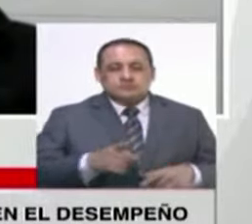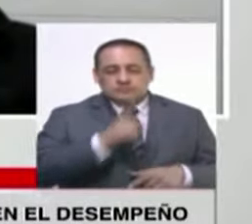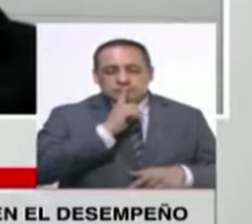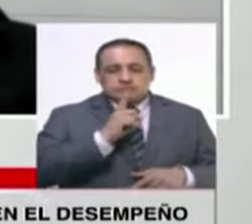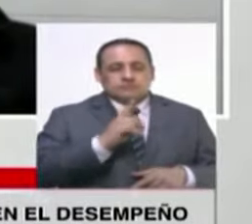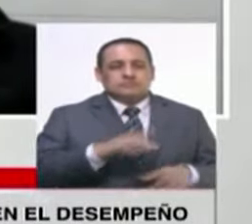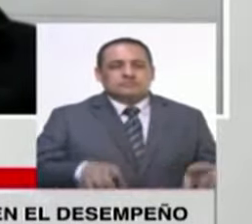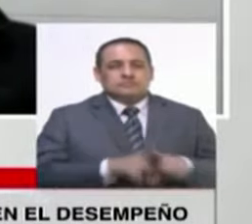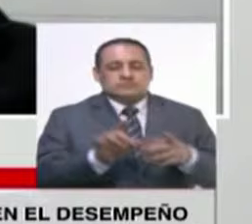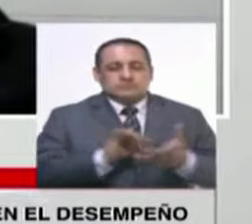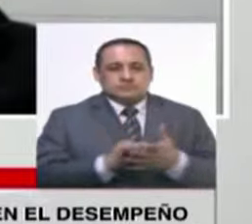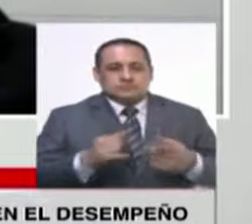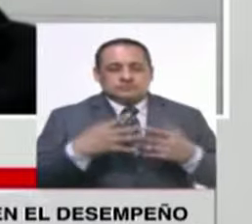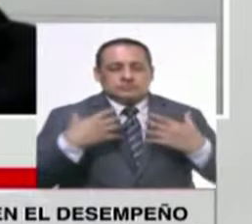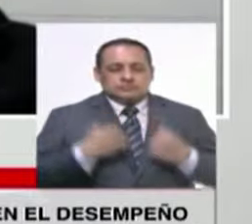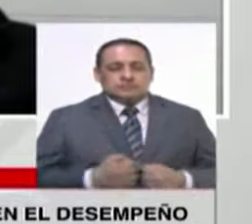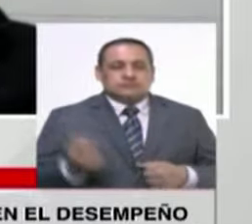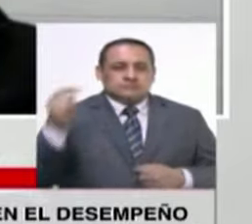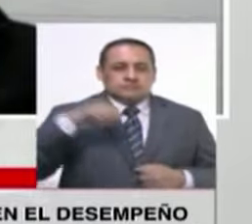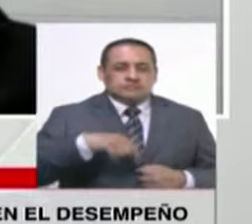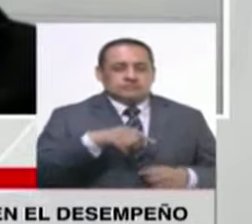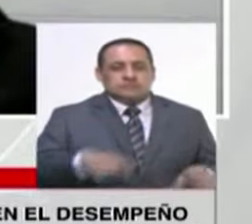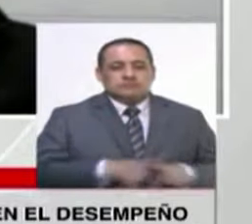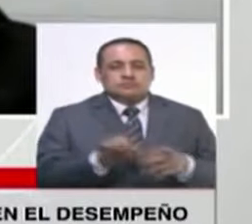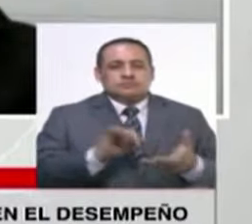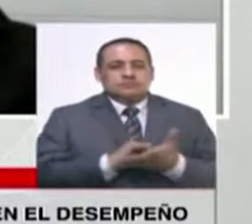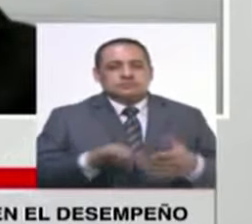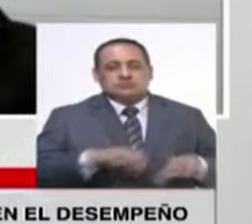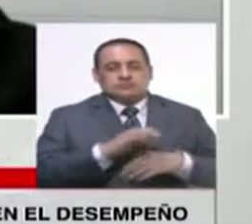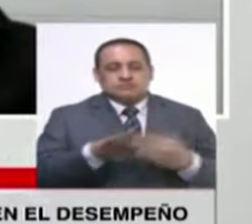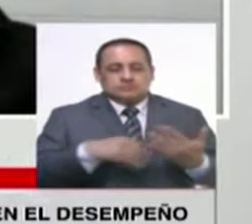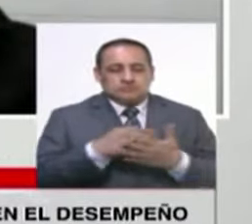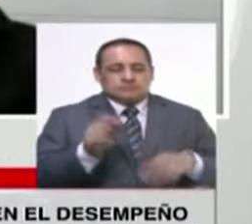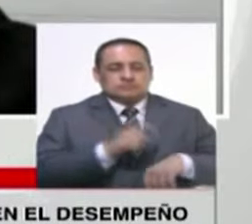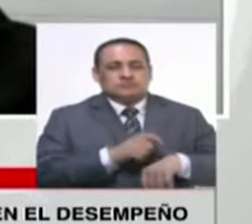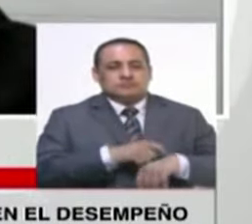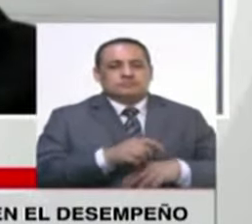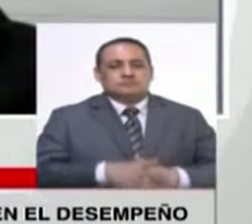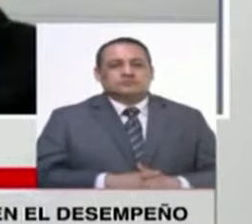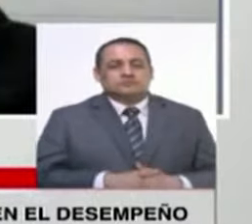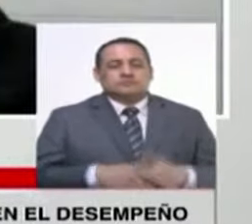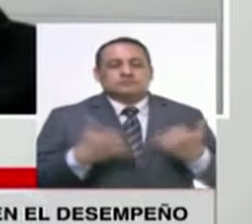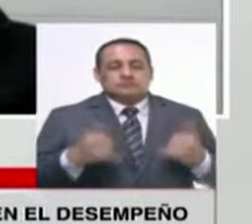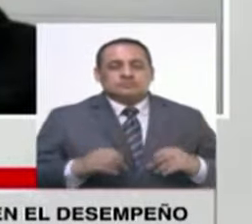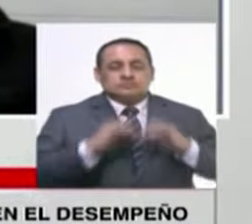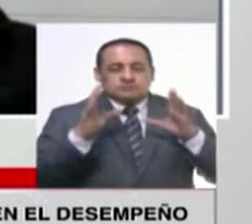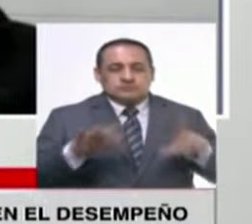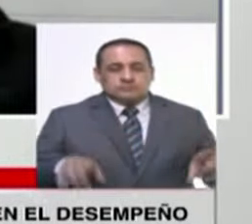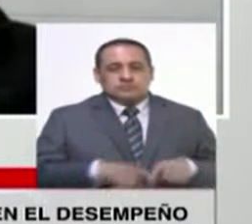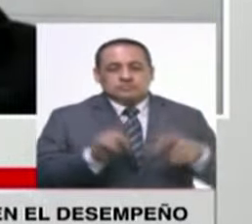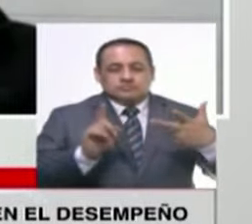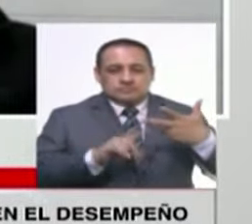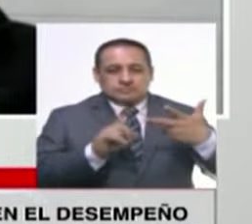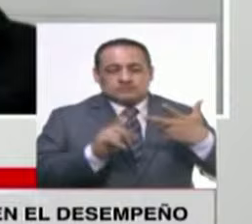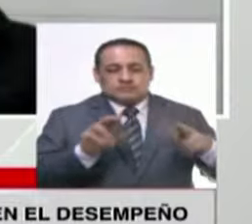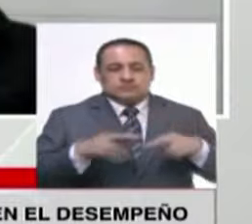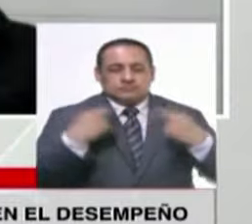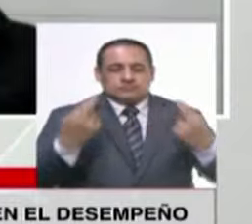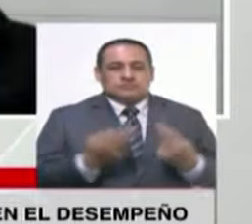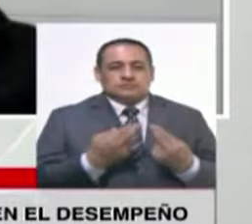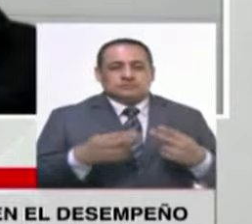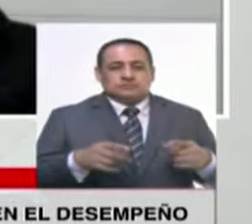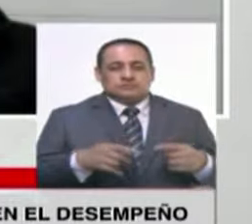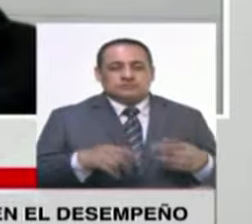silencio, que por favor esté su abogado, eso es lo que hizo todo ese tiempo. El día de hoy, esta es la tercera sesión, o